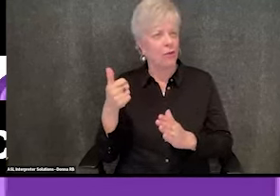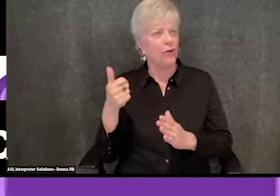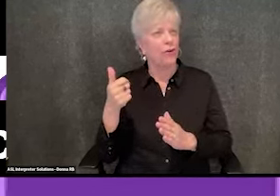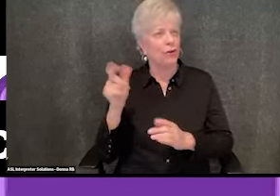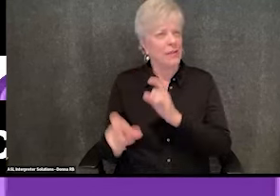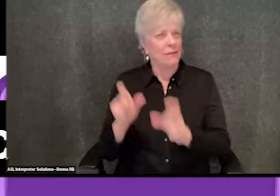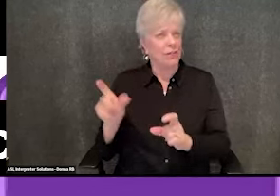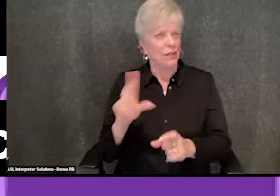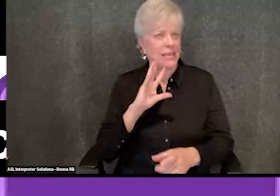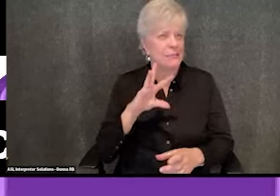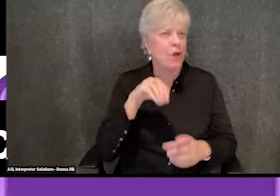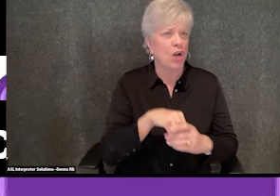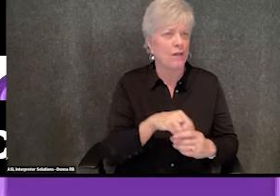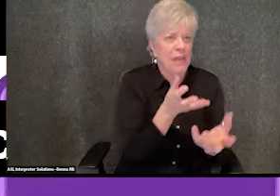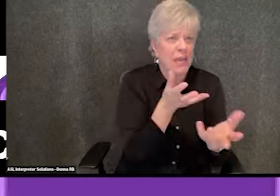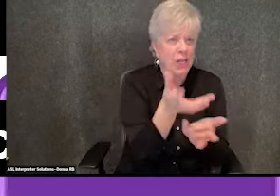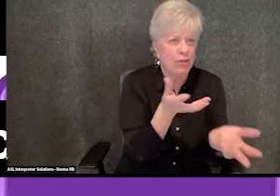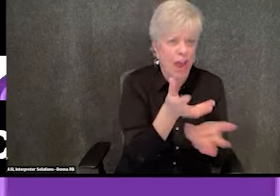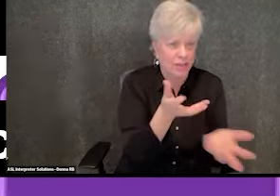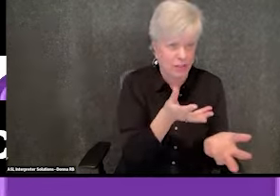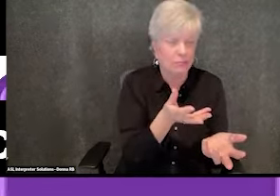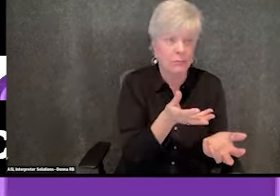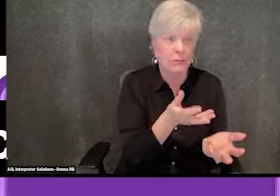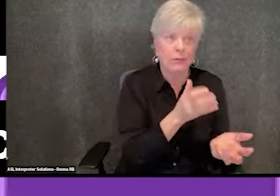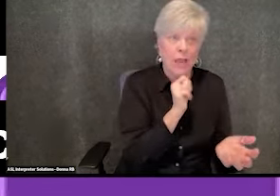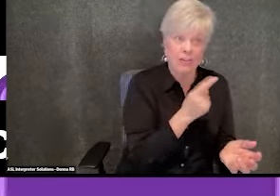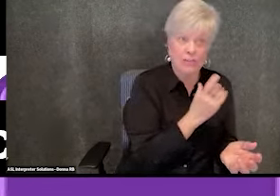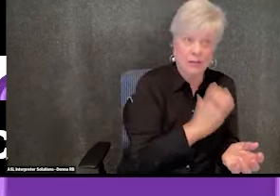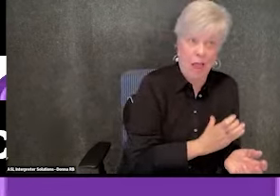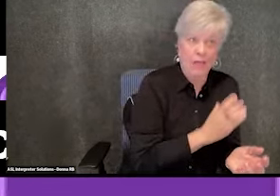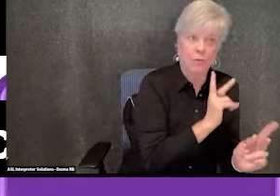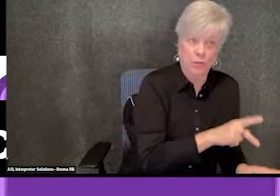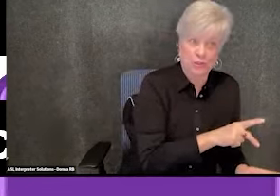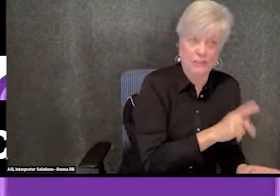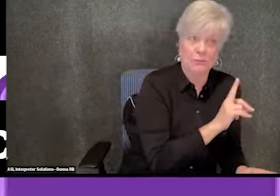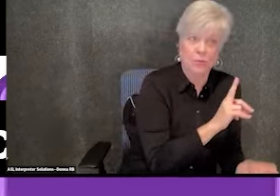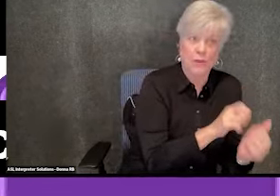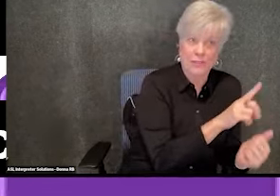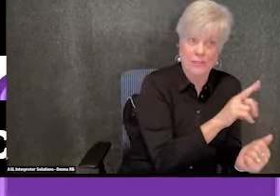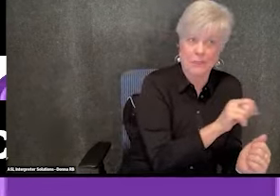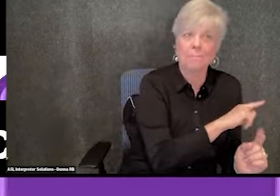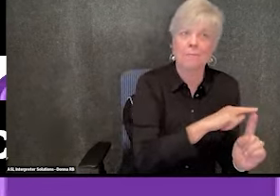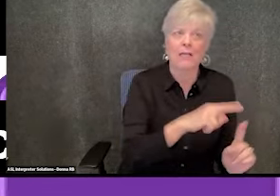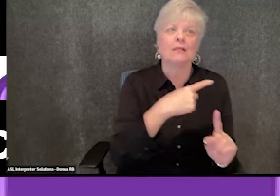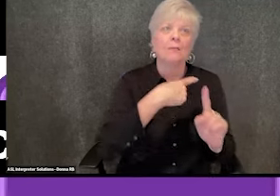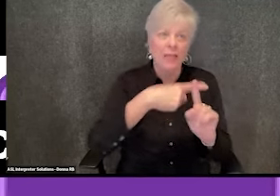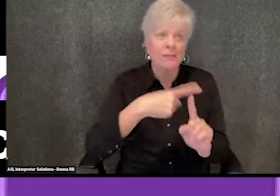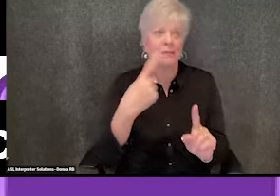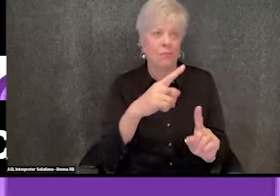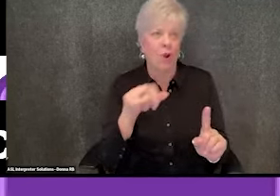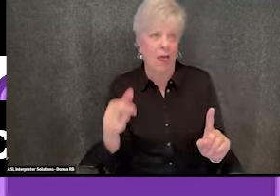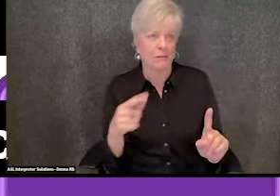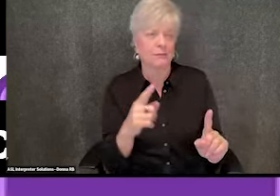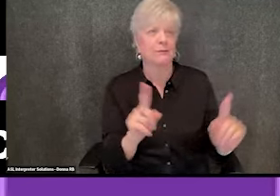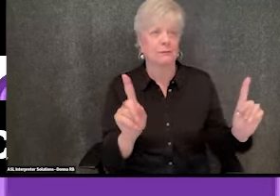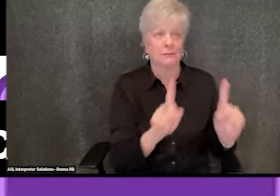algo que es, acontece que la otra persona tiene un papel importante en la interacción que está teniendo